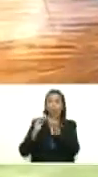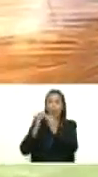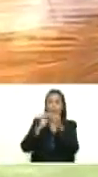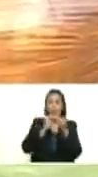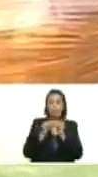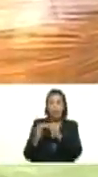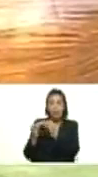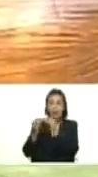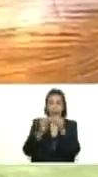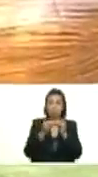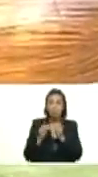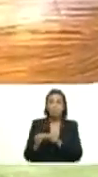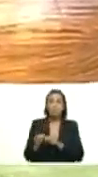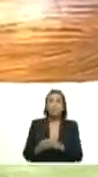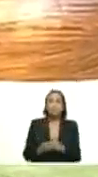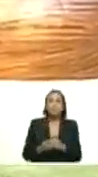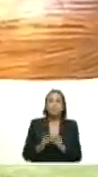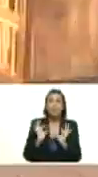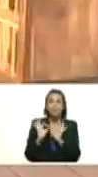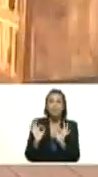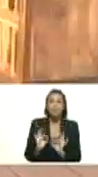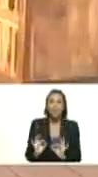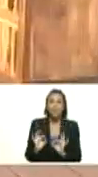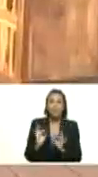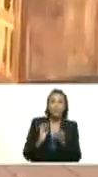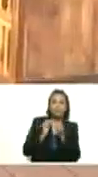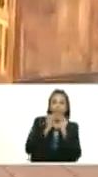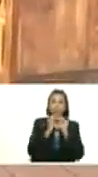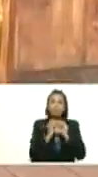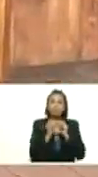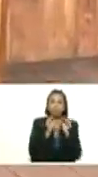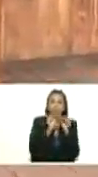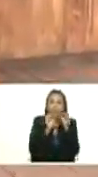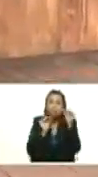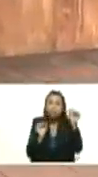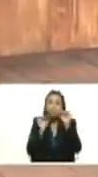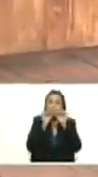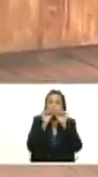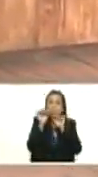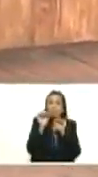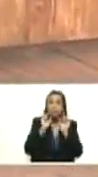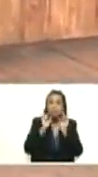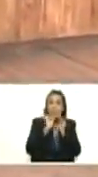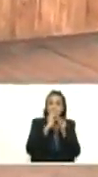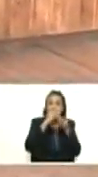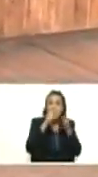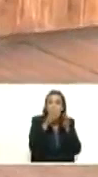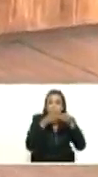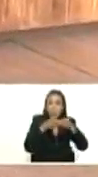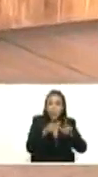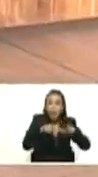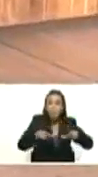restaurado de manera milimétrica, detalle a detalle,